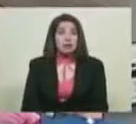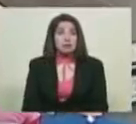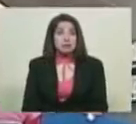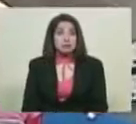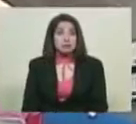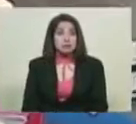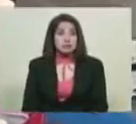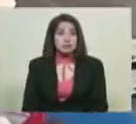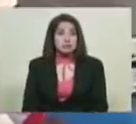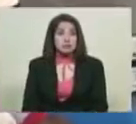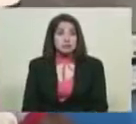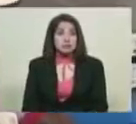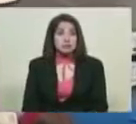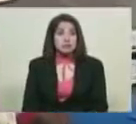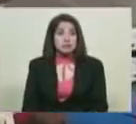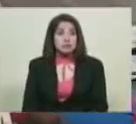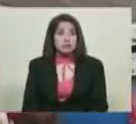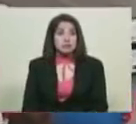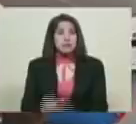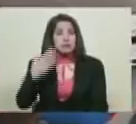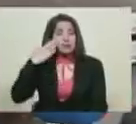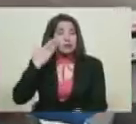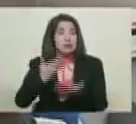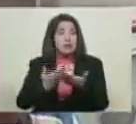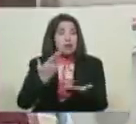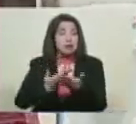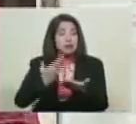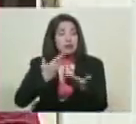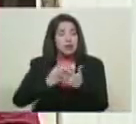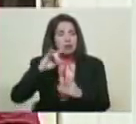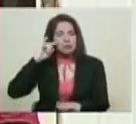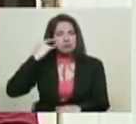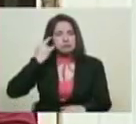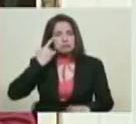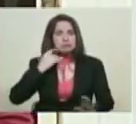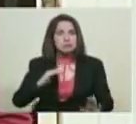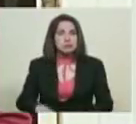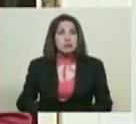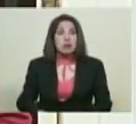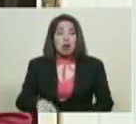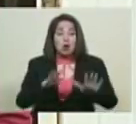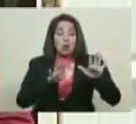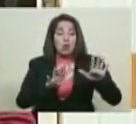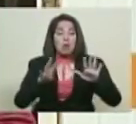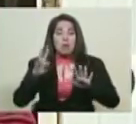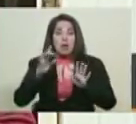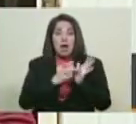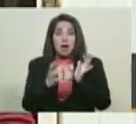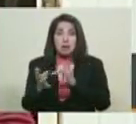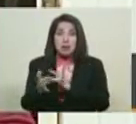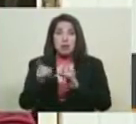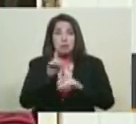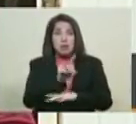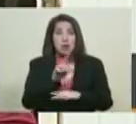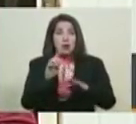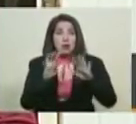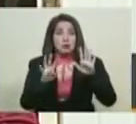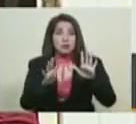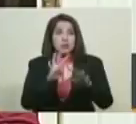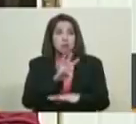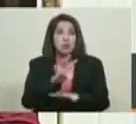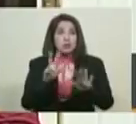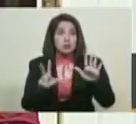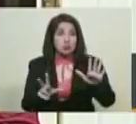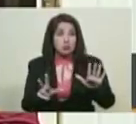testigo por casualidad, estuvo en Bogotá, aquel 9 de abril de 1948.